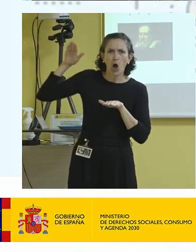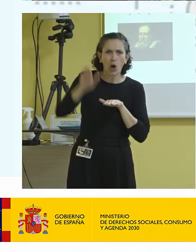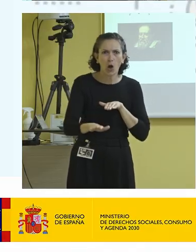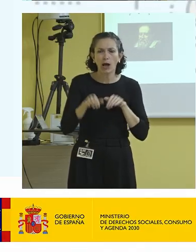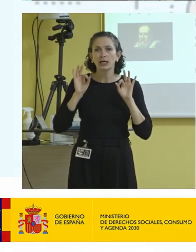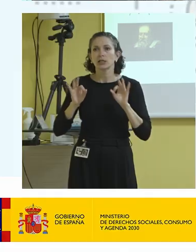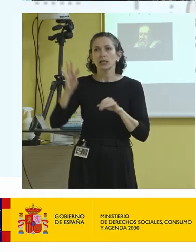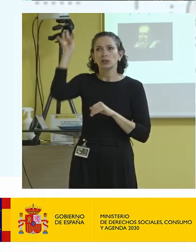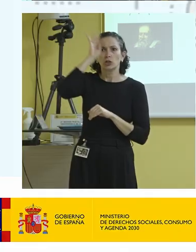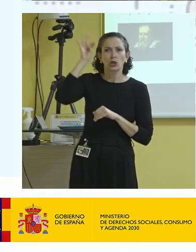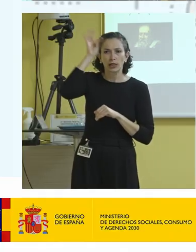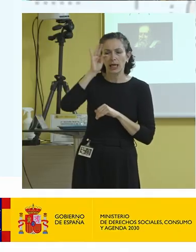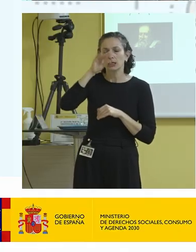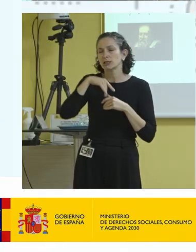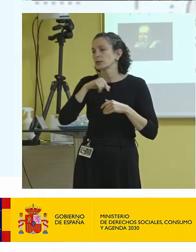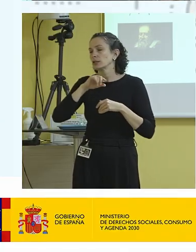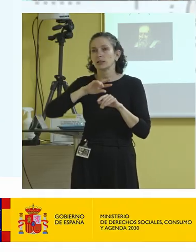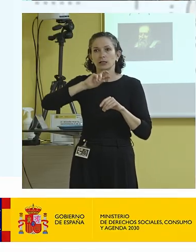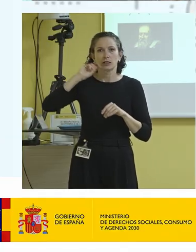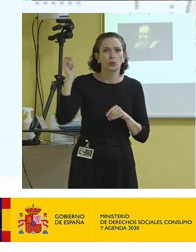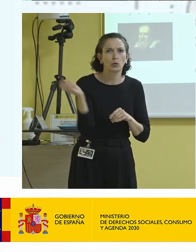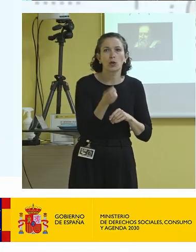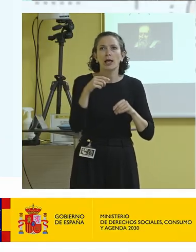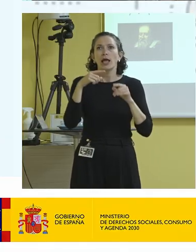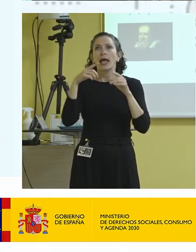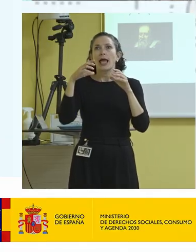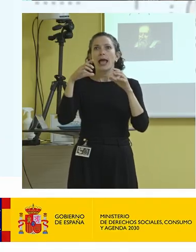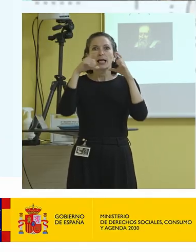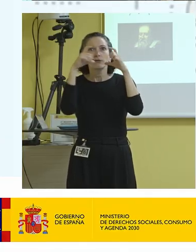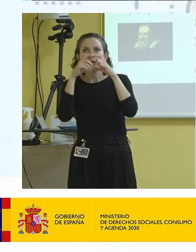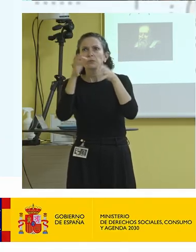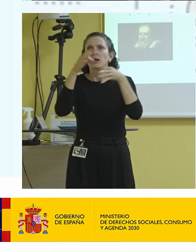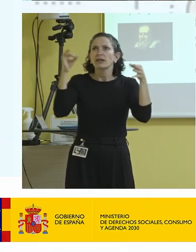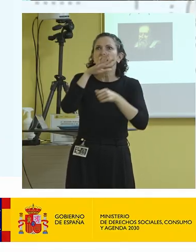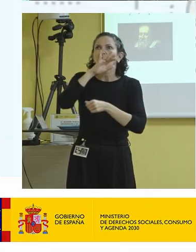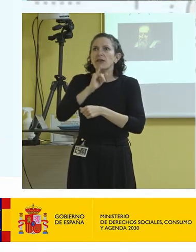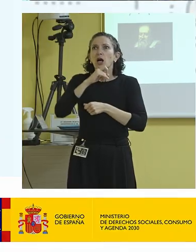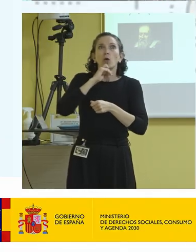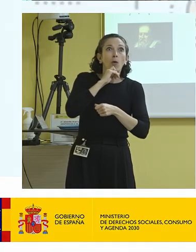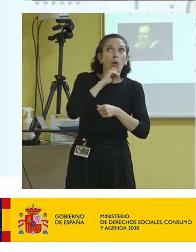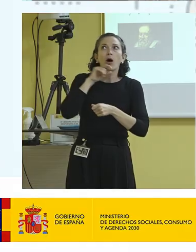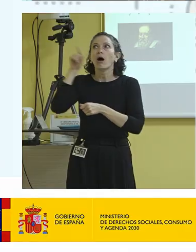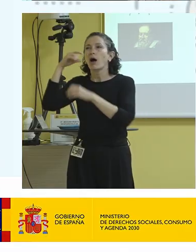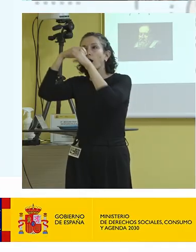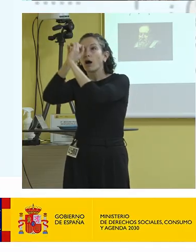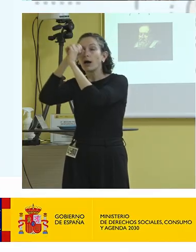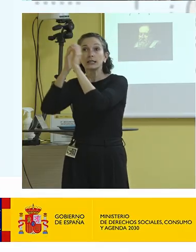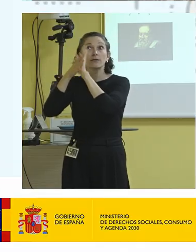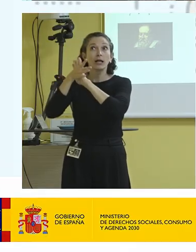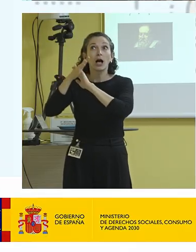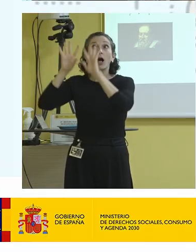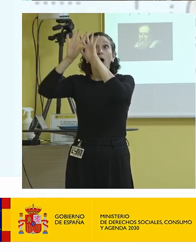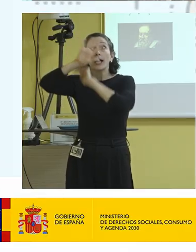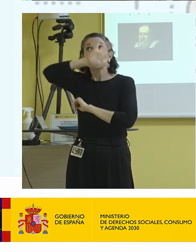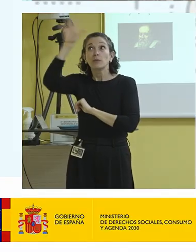teorías como la de Aristóteles y las esferas perfectas que había en el firmamento a través del telescopio. Mejoramos en cuanto supimos observar mejor el mundo que nos